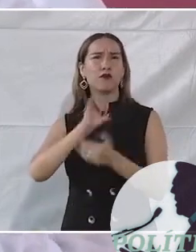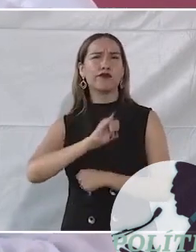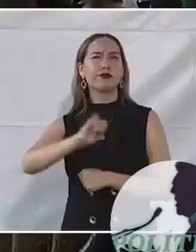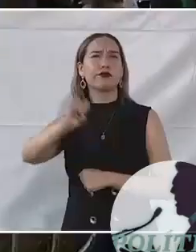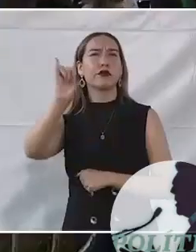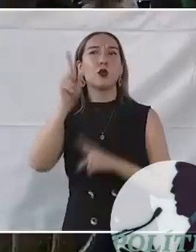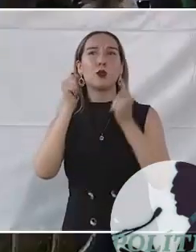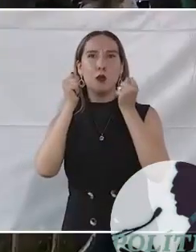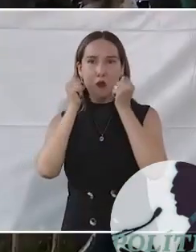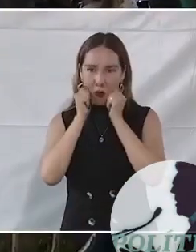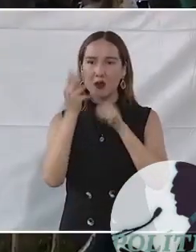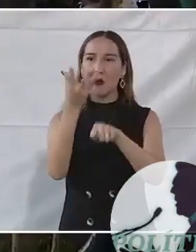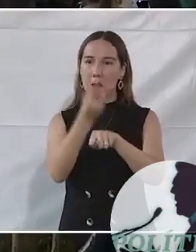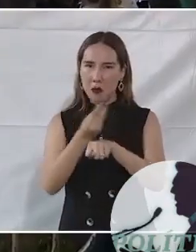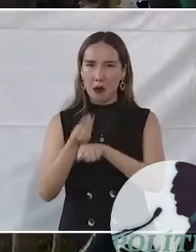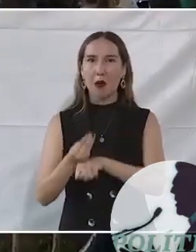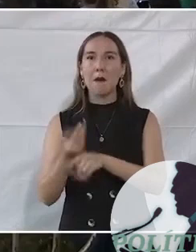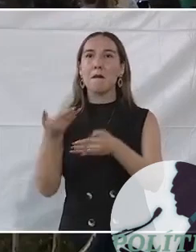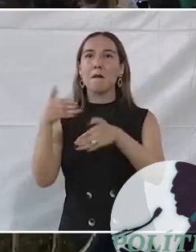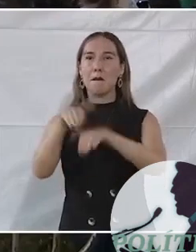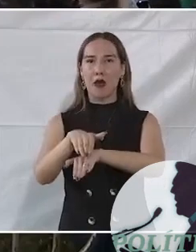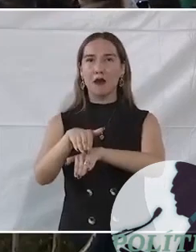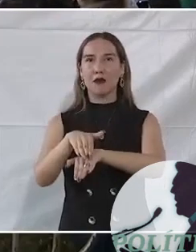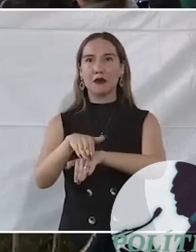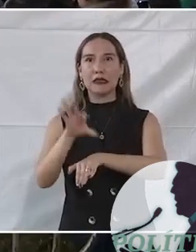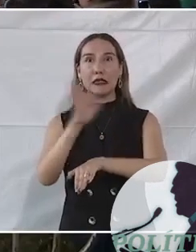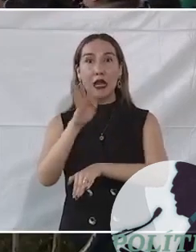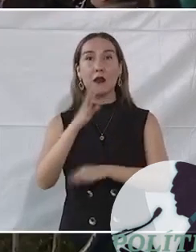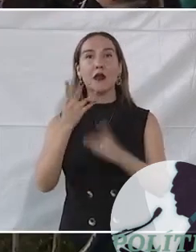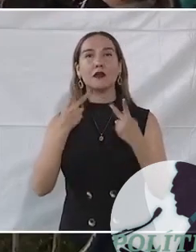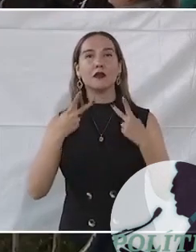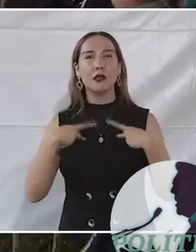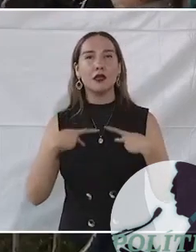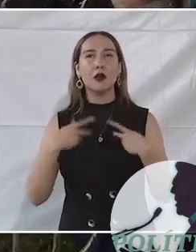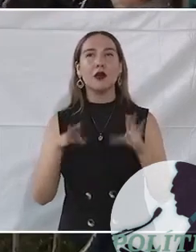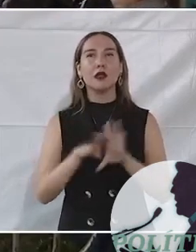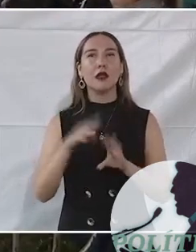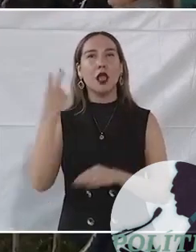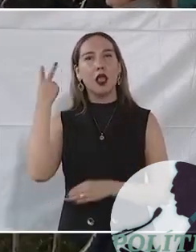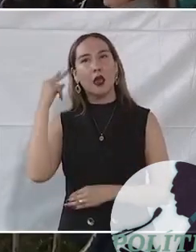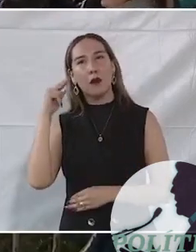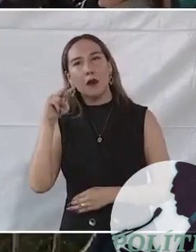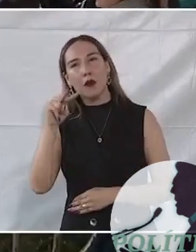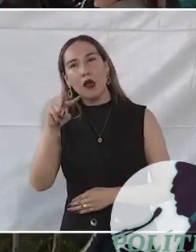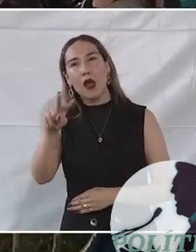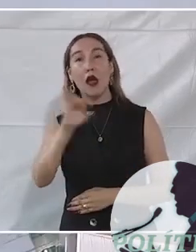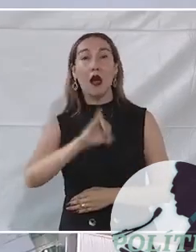para que la gente no tenga que trasladarse mucho tiempo a recoger su